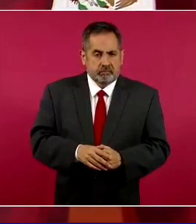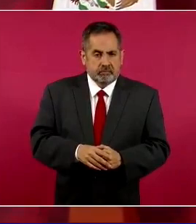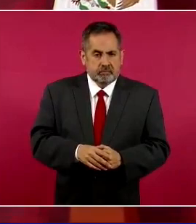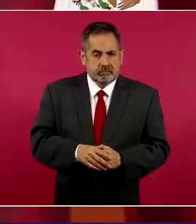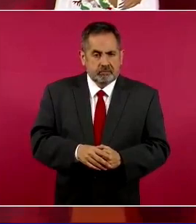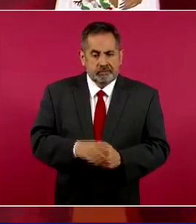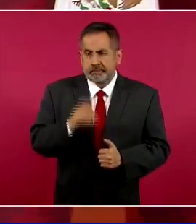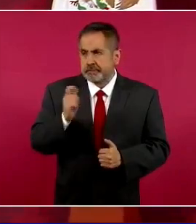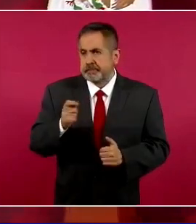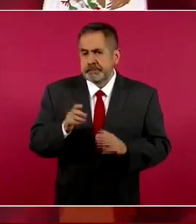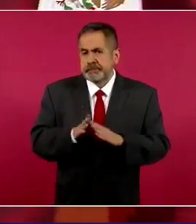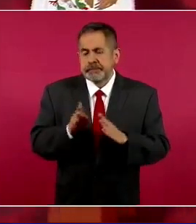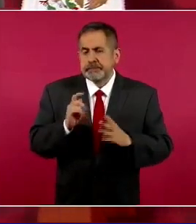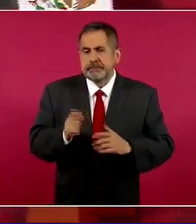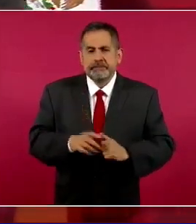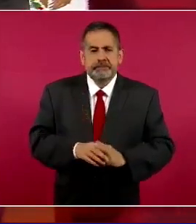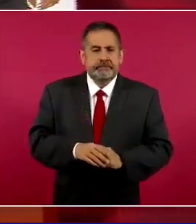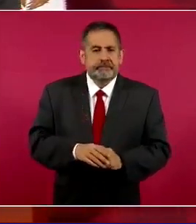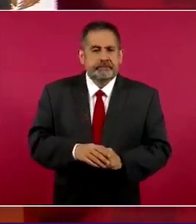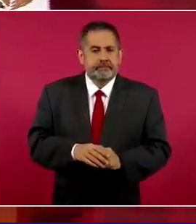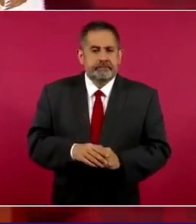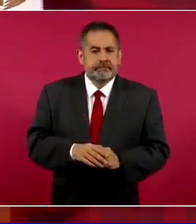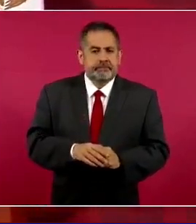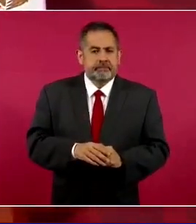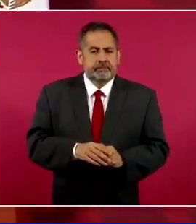el que